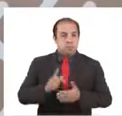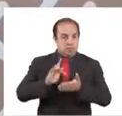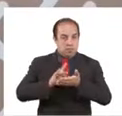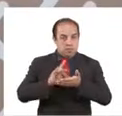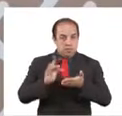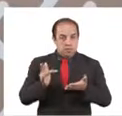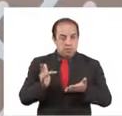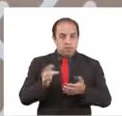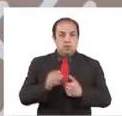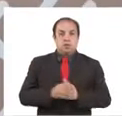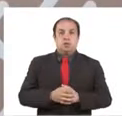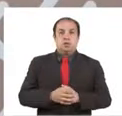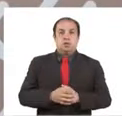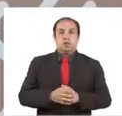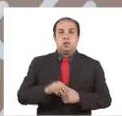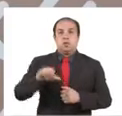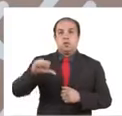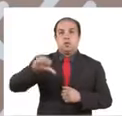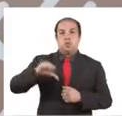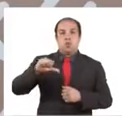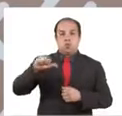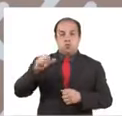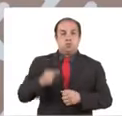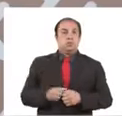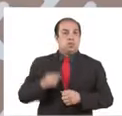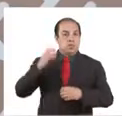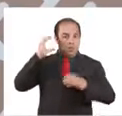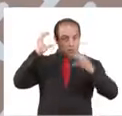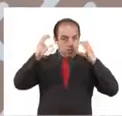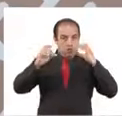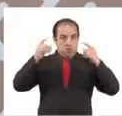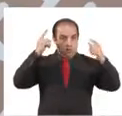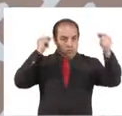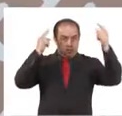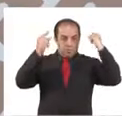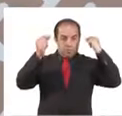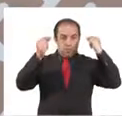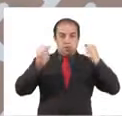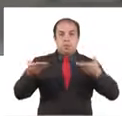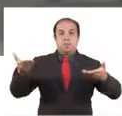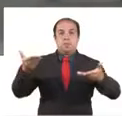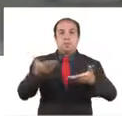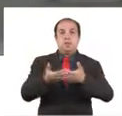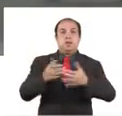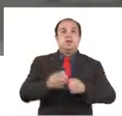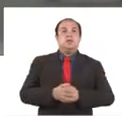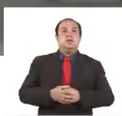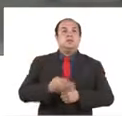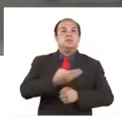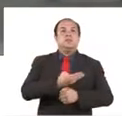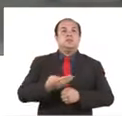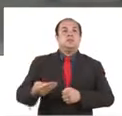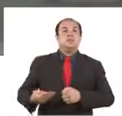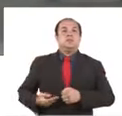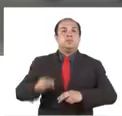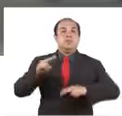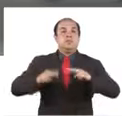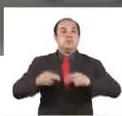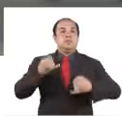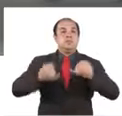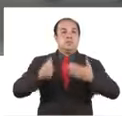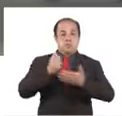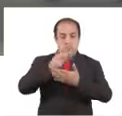esta graduación la presencia del presidente del Poder Judicial de la Ciudad de México, al